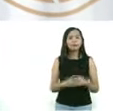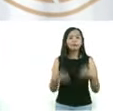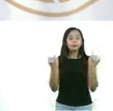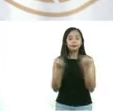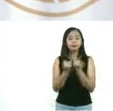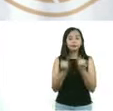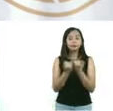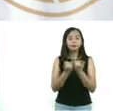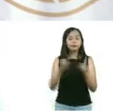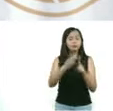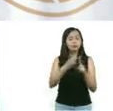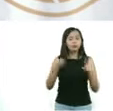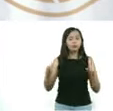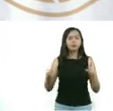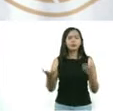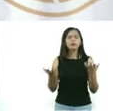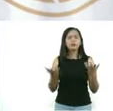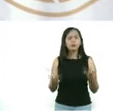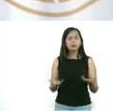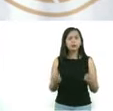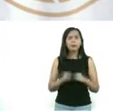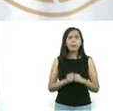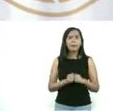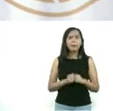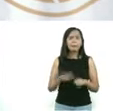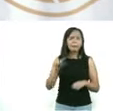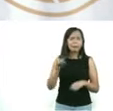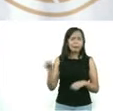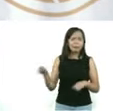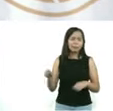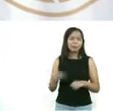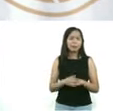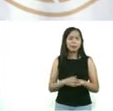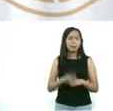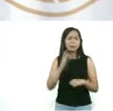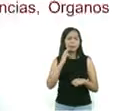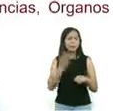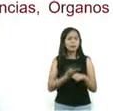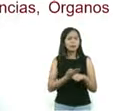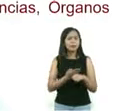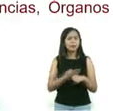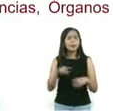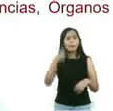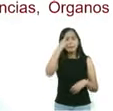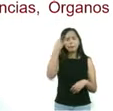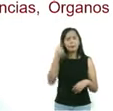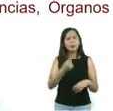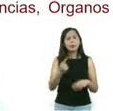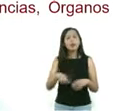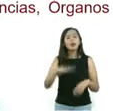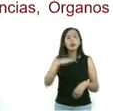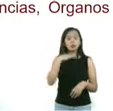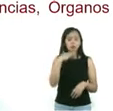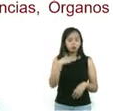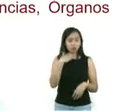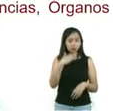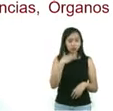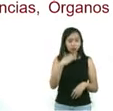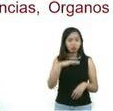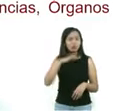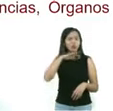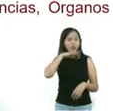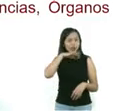habrá coordinación con servicios urbanos para recolectar la basura y los desechos sólidos